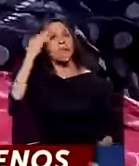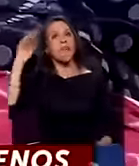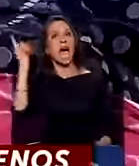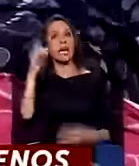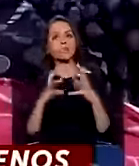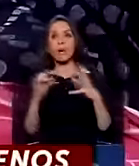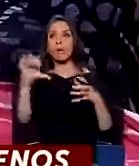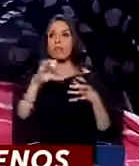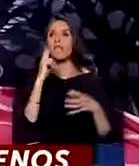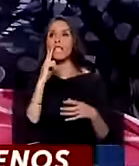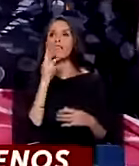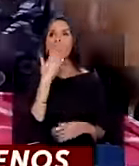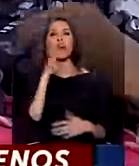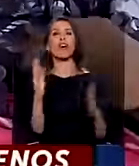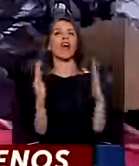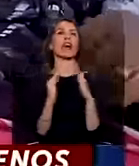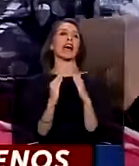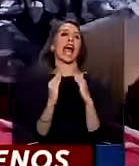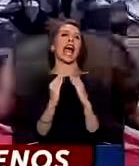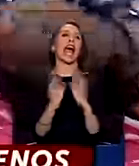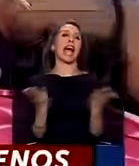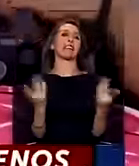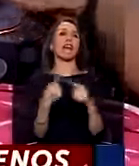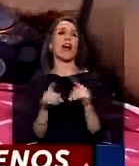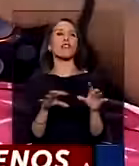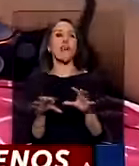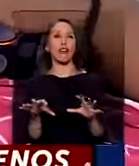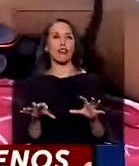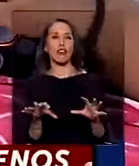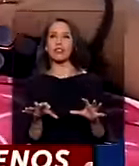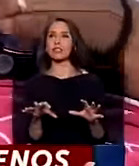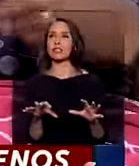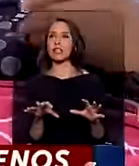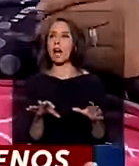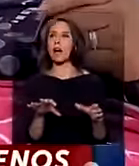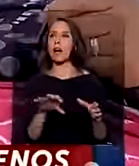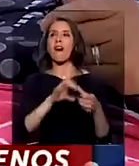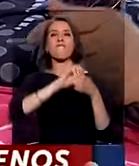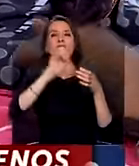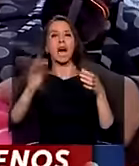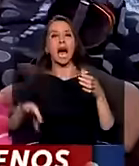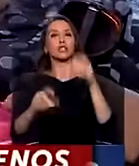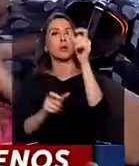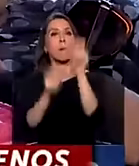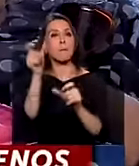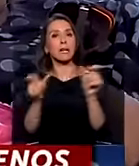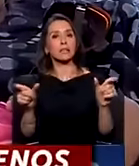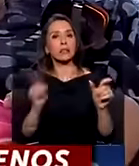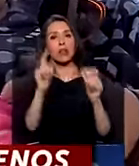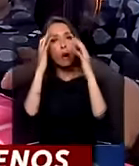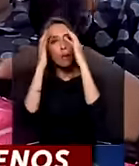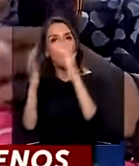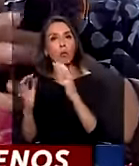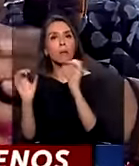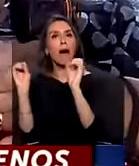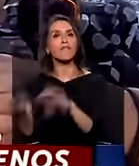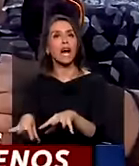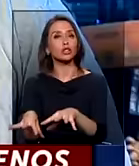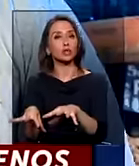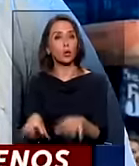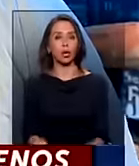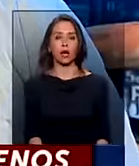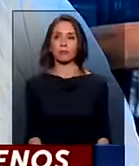que la casa mejor, pues, y otra cosa, las basuras. Que la gente no se preocupa de echar la basura donde